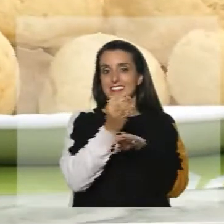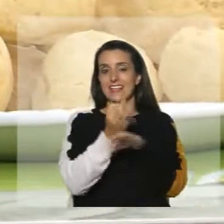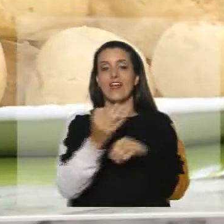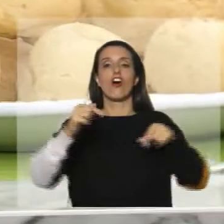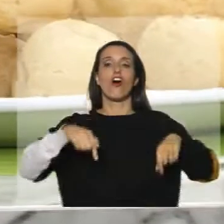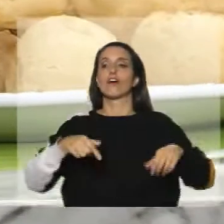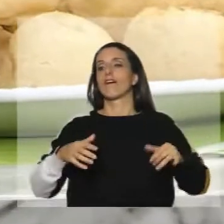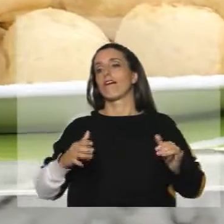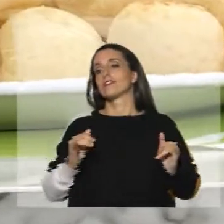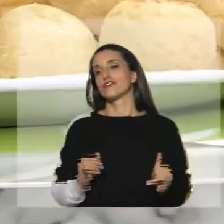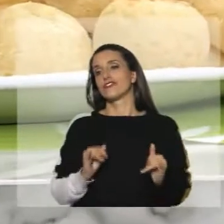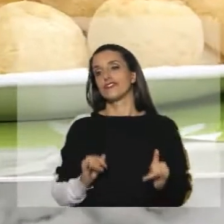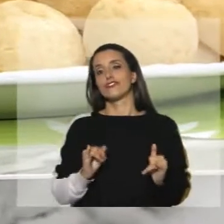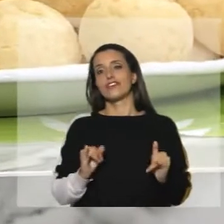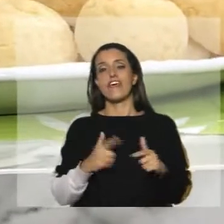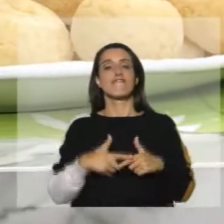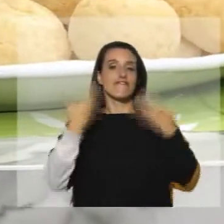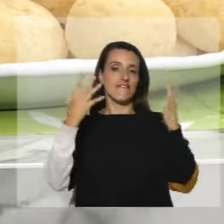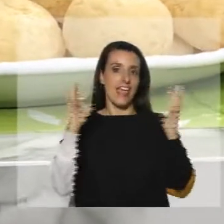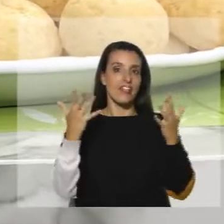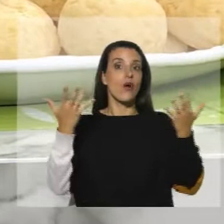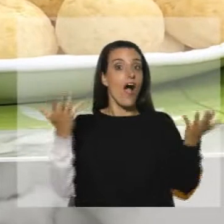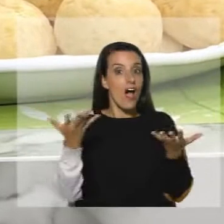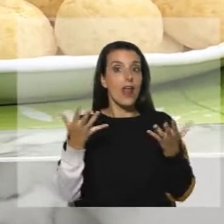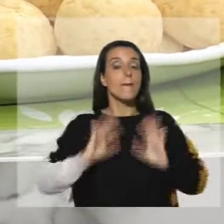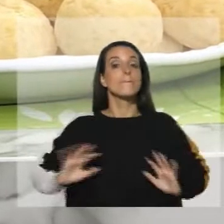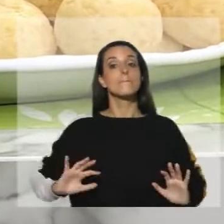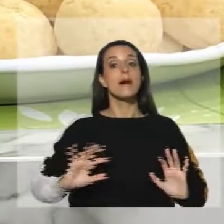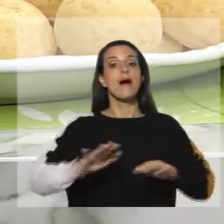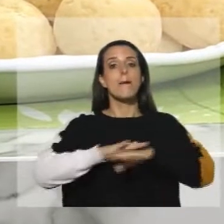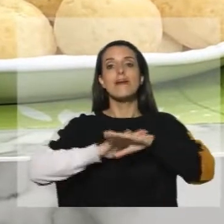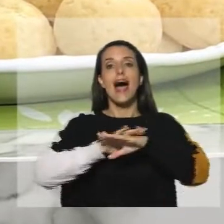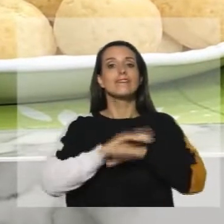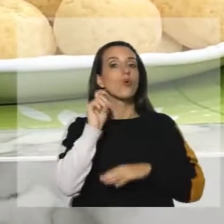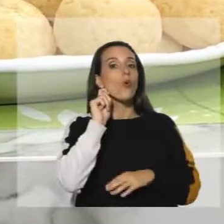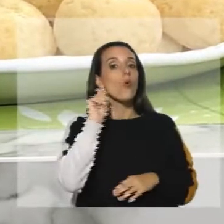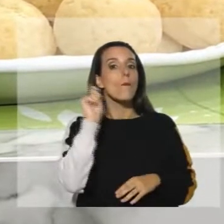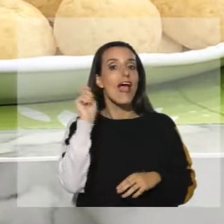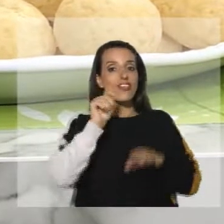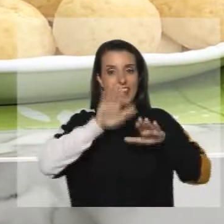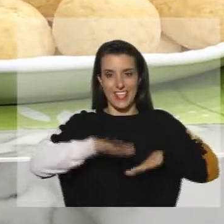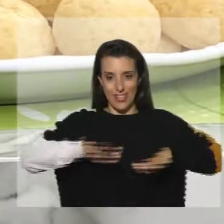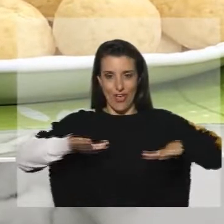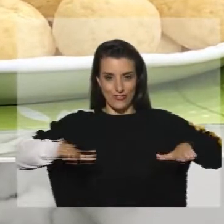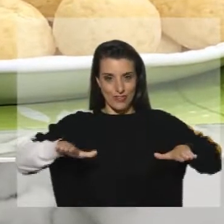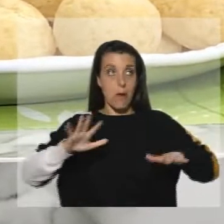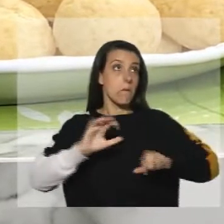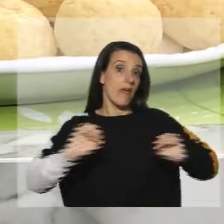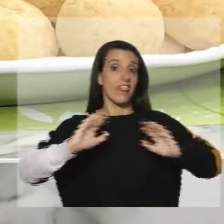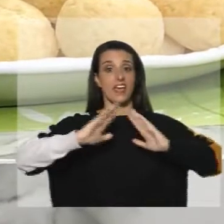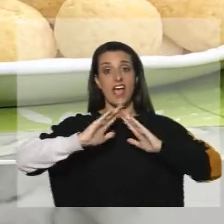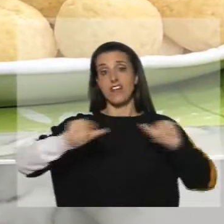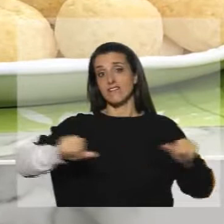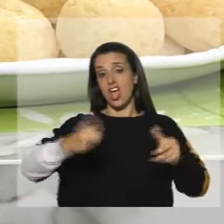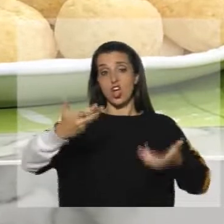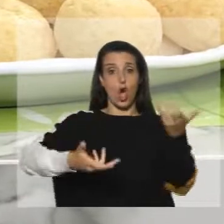sí, entonces basta de cháchara de festejo. Exactamente, vamos a hacer como un básico, un cumpleaños infantil. Bien, me encanta. Para hacer en casa, para